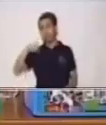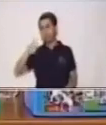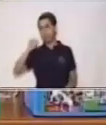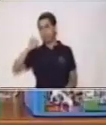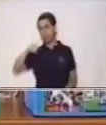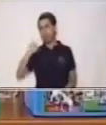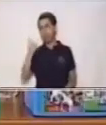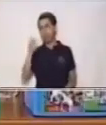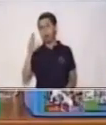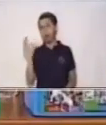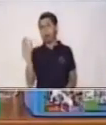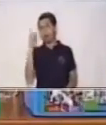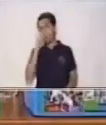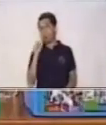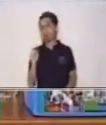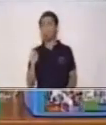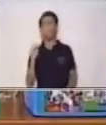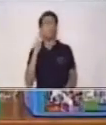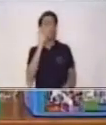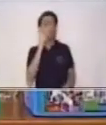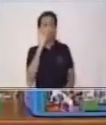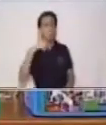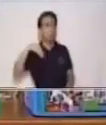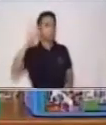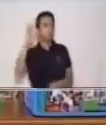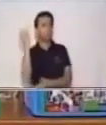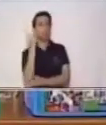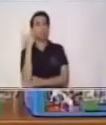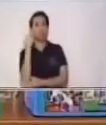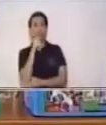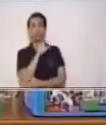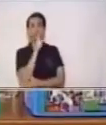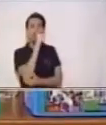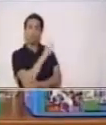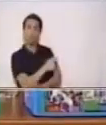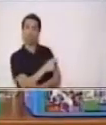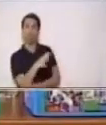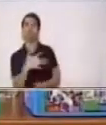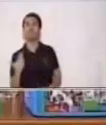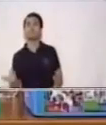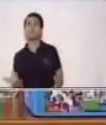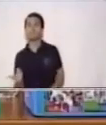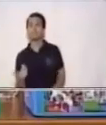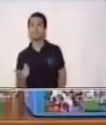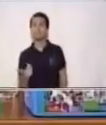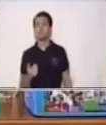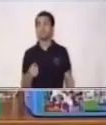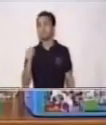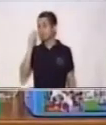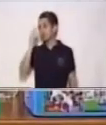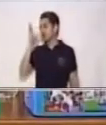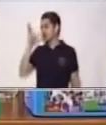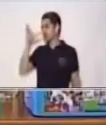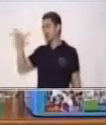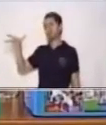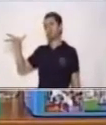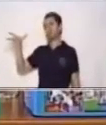basa principalmente en un personaje, que ya lo hablamos al principio. ¿Quién es este personaje?